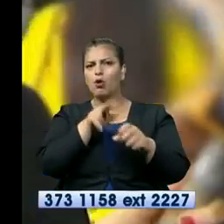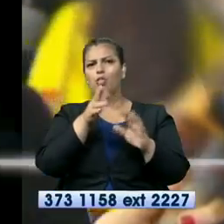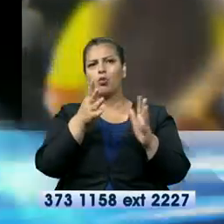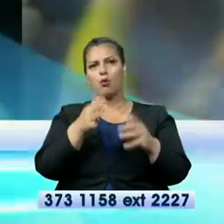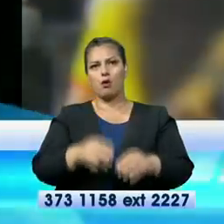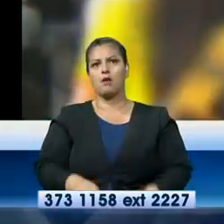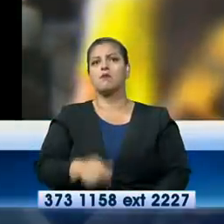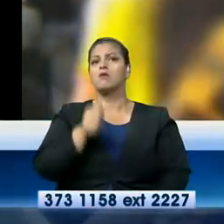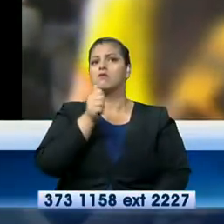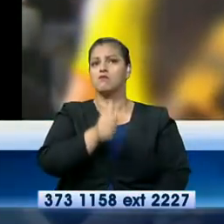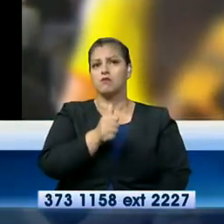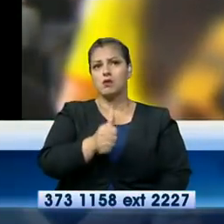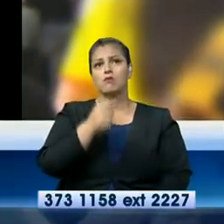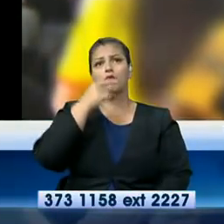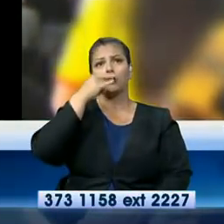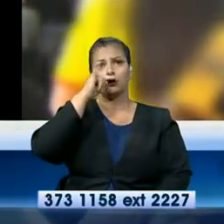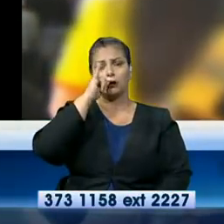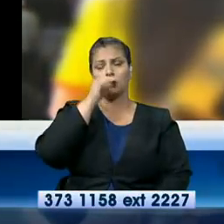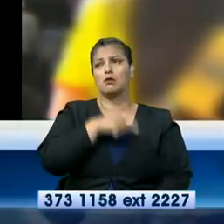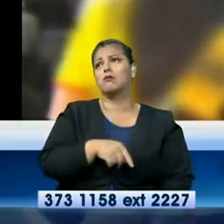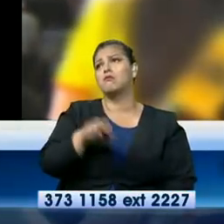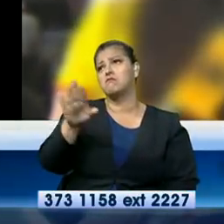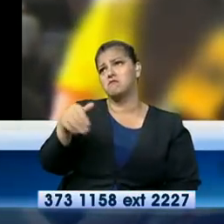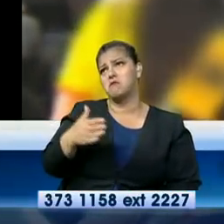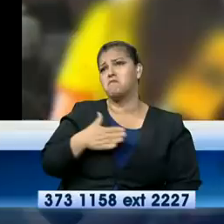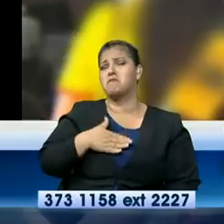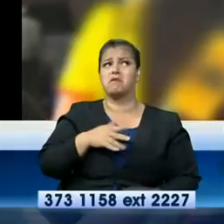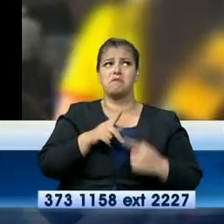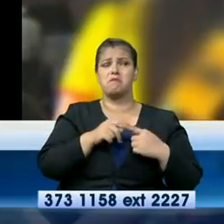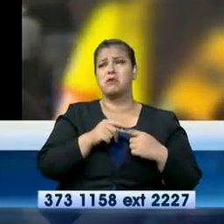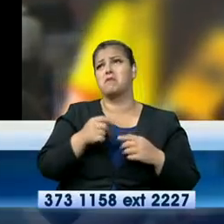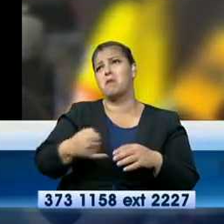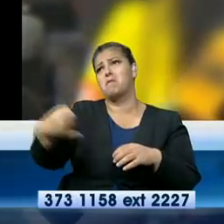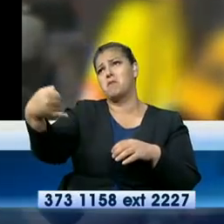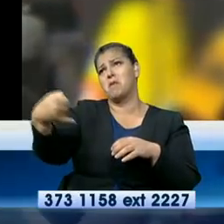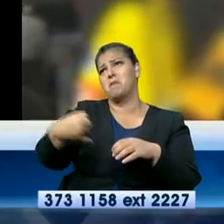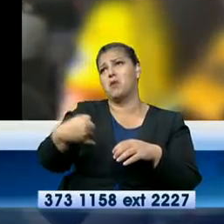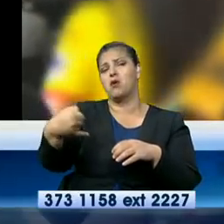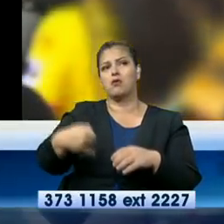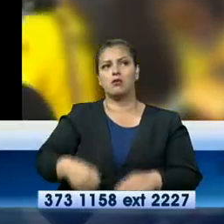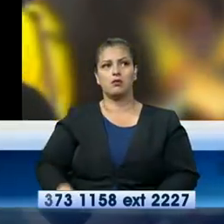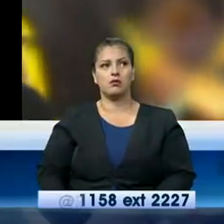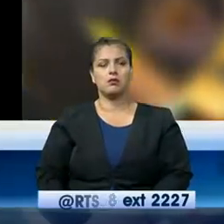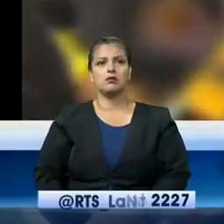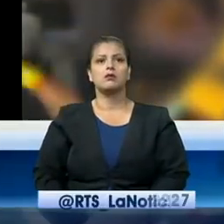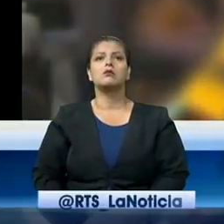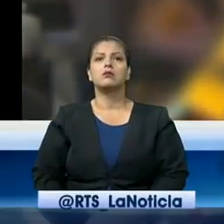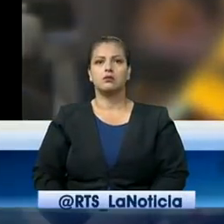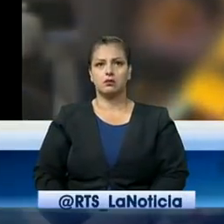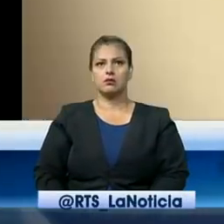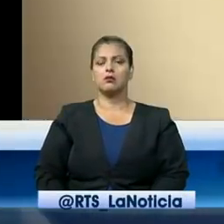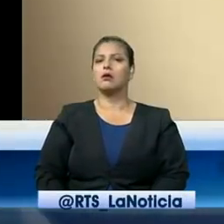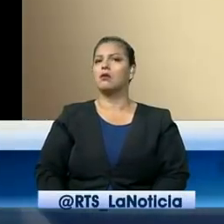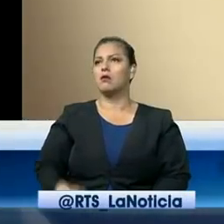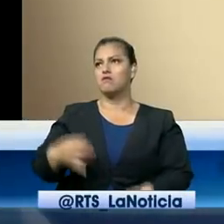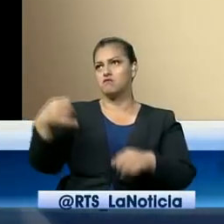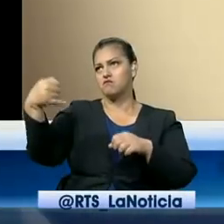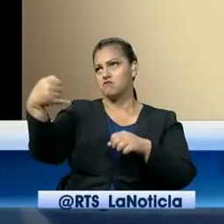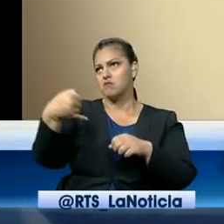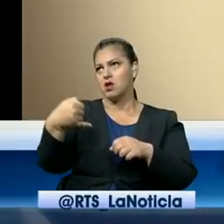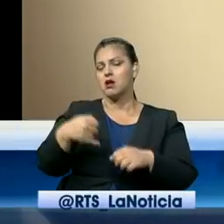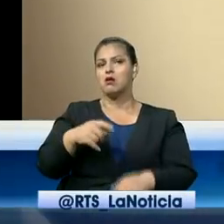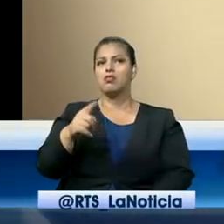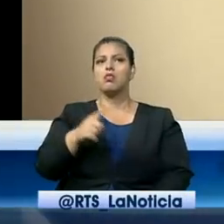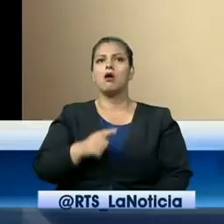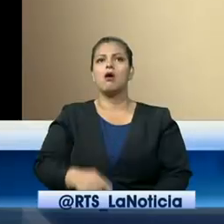prácticamente ya violado porque el momento en que se le introduce el móvil en la boca ya es violación la pena